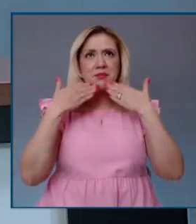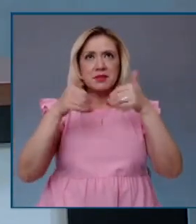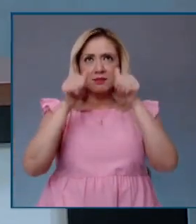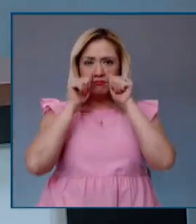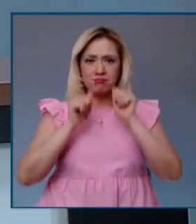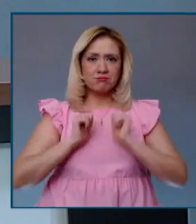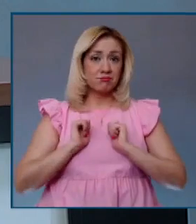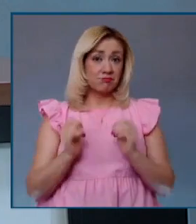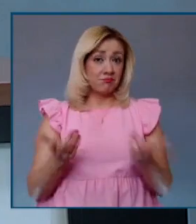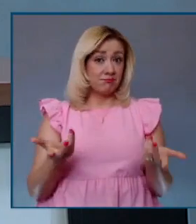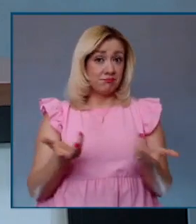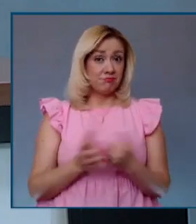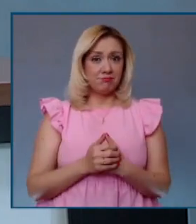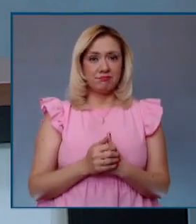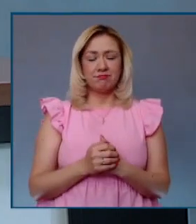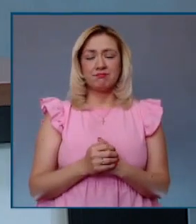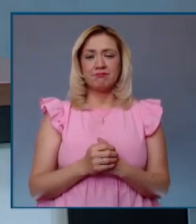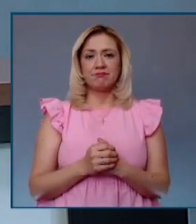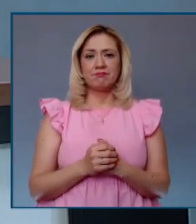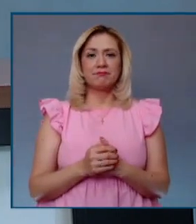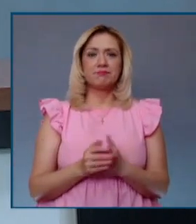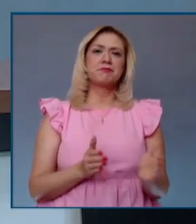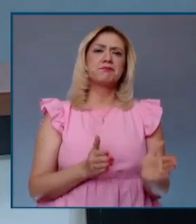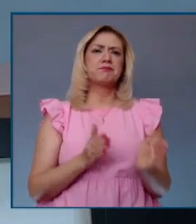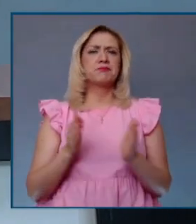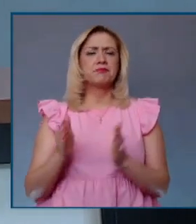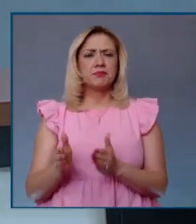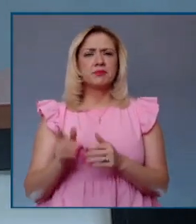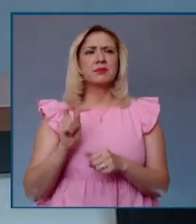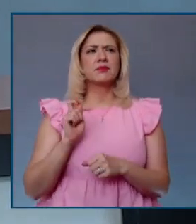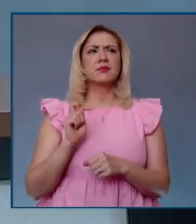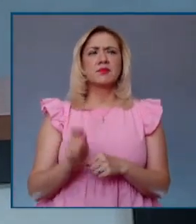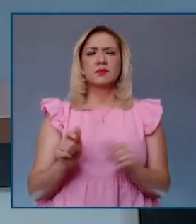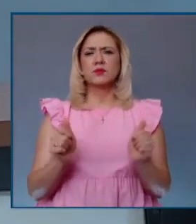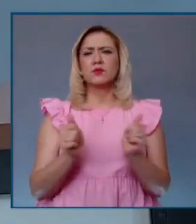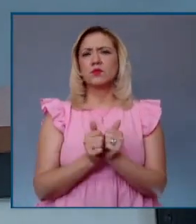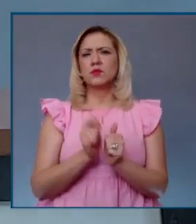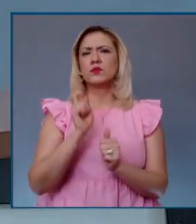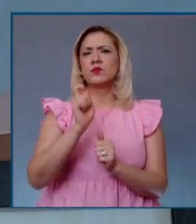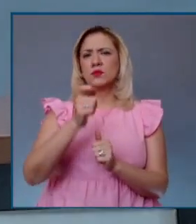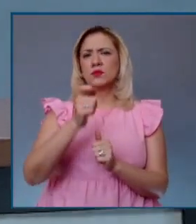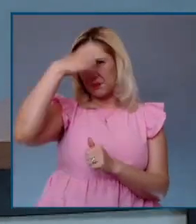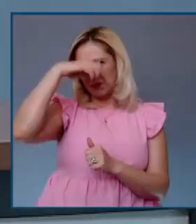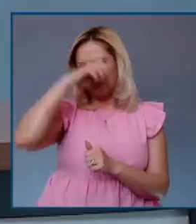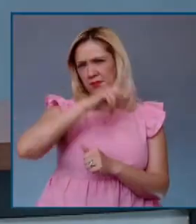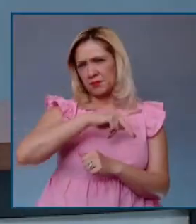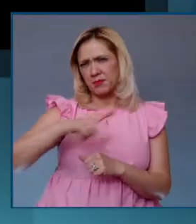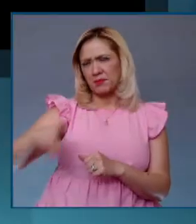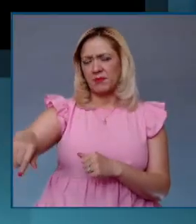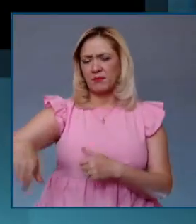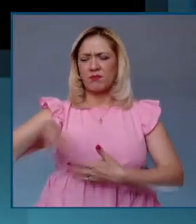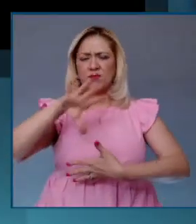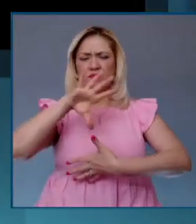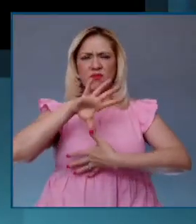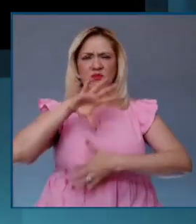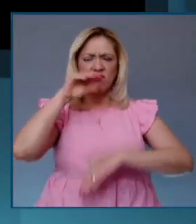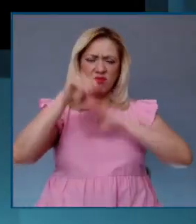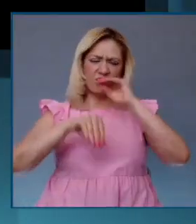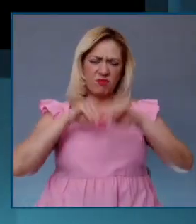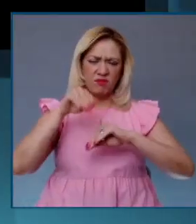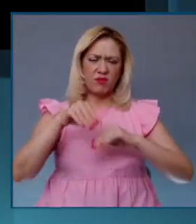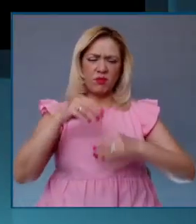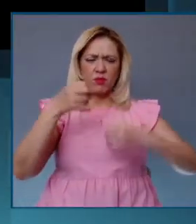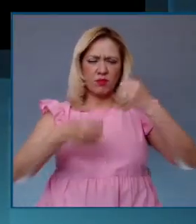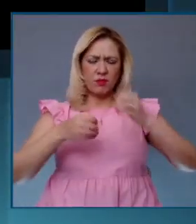En otras noticias, el acceso a una justicia adaptada, Experiencias desde América, es una obra de los investigadores Ana Alsina Naudi